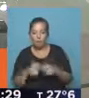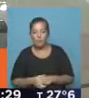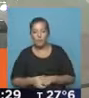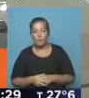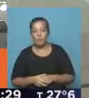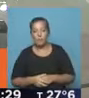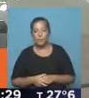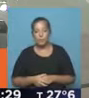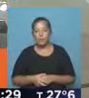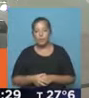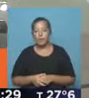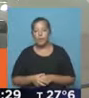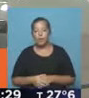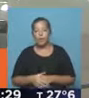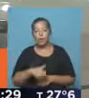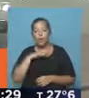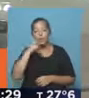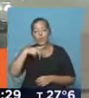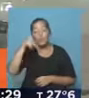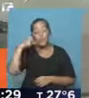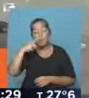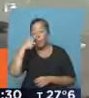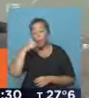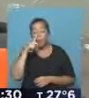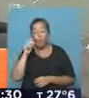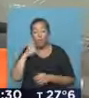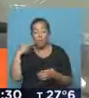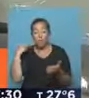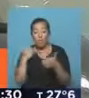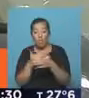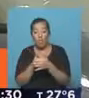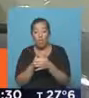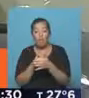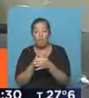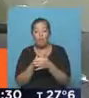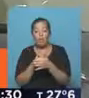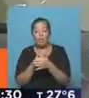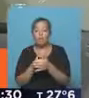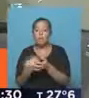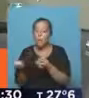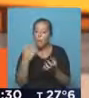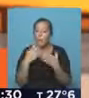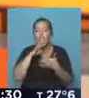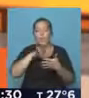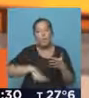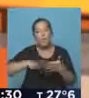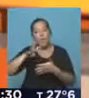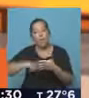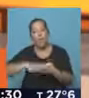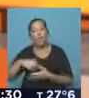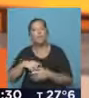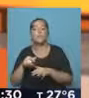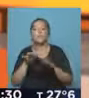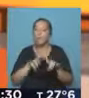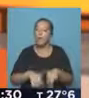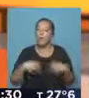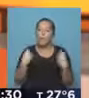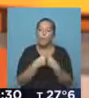no sé me imagino que ustedes también yo estuve recibiendo un montón de columnas y de textos escritos por muchos